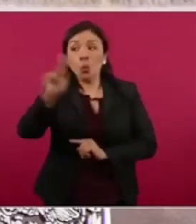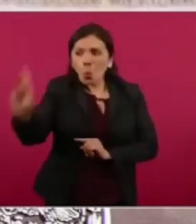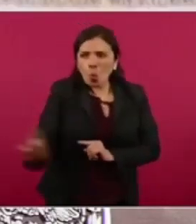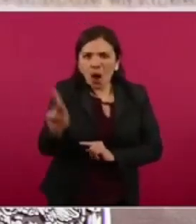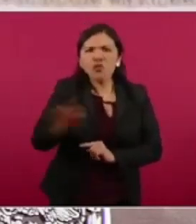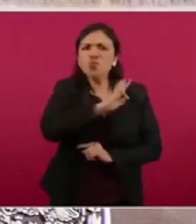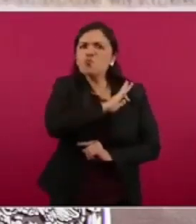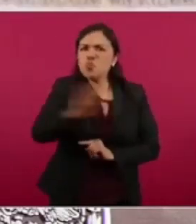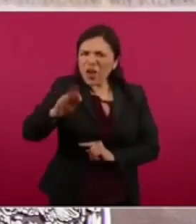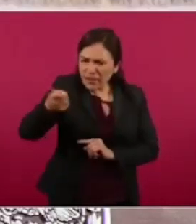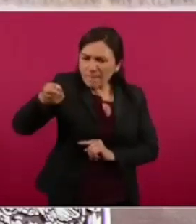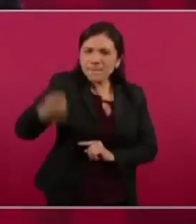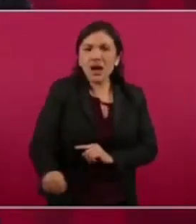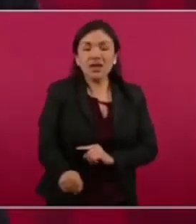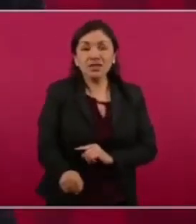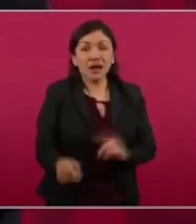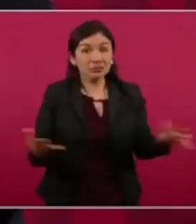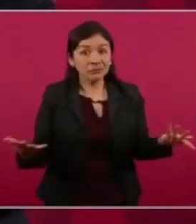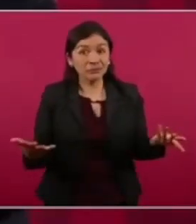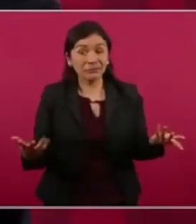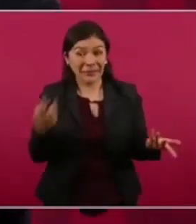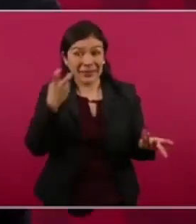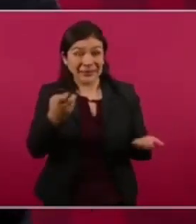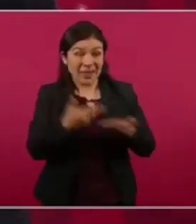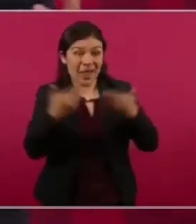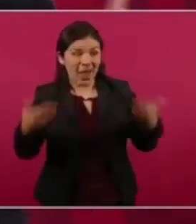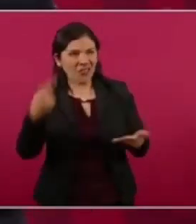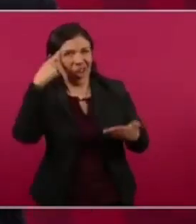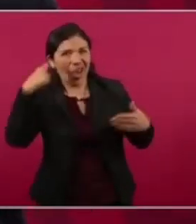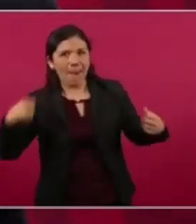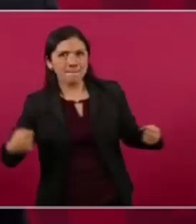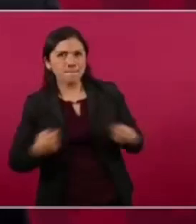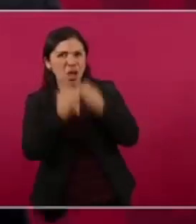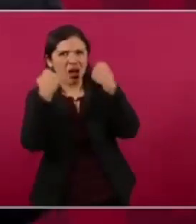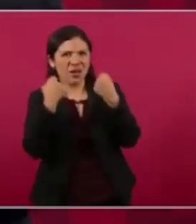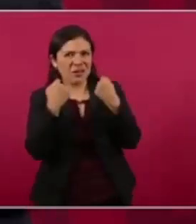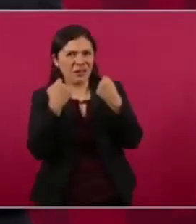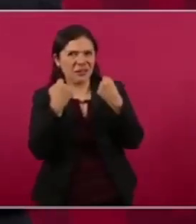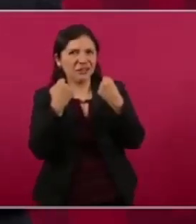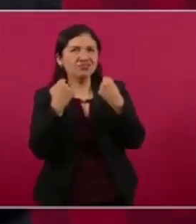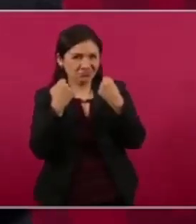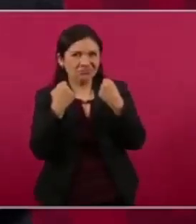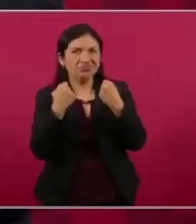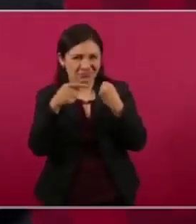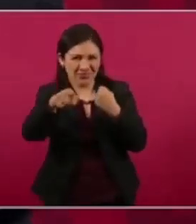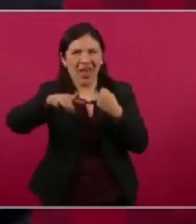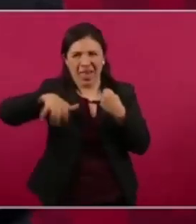Si ese es el choque que hay ahora, al que hacía yo mención,